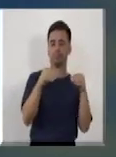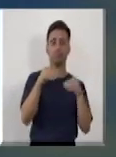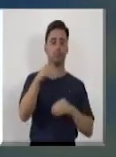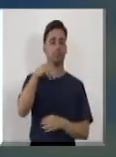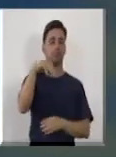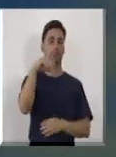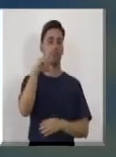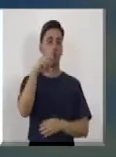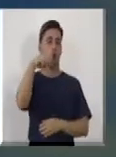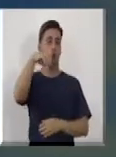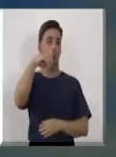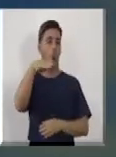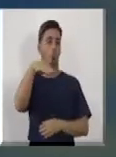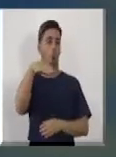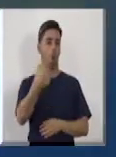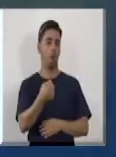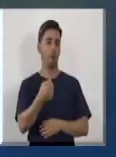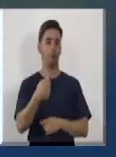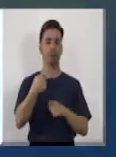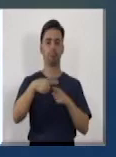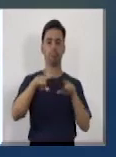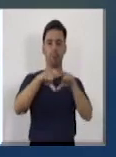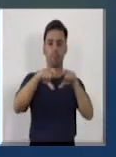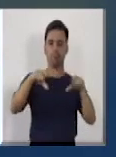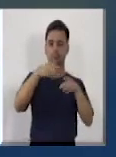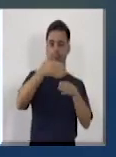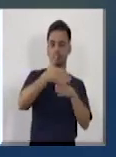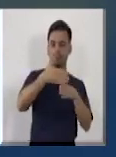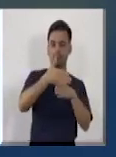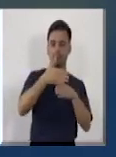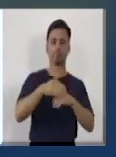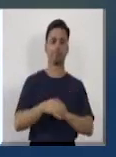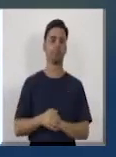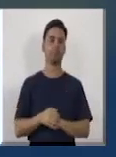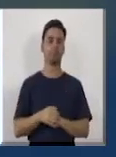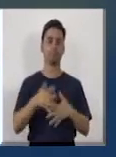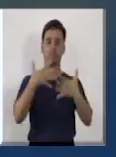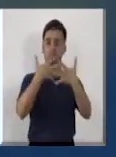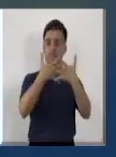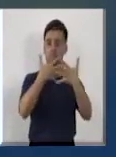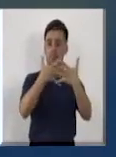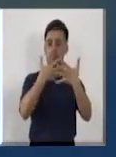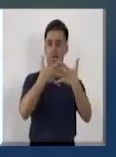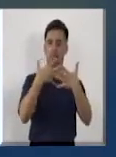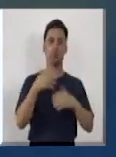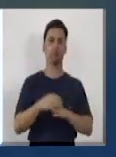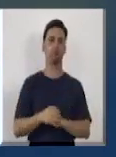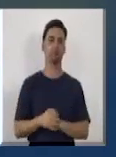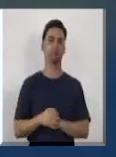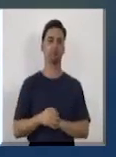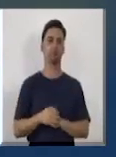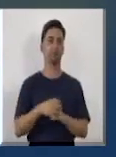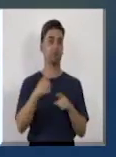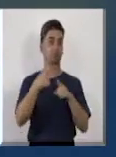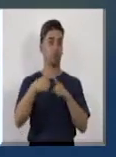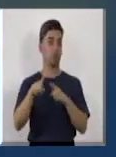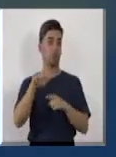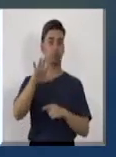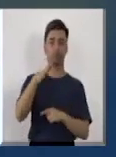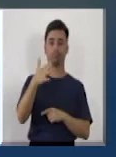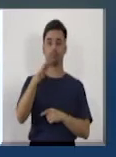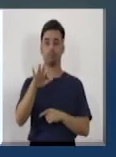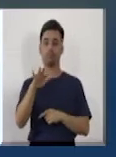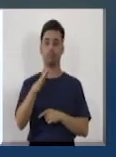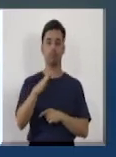la porcelana. Y los semiconductores, su capacidad de conducir las cargas eléctricas es mayor que la de